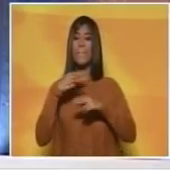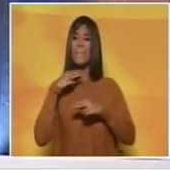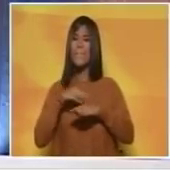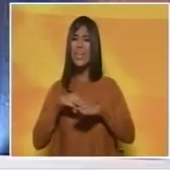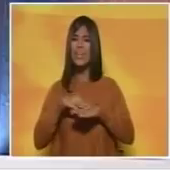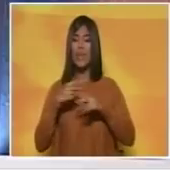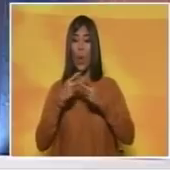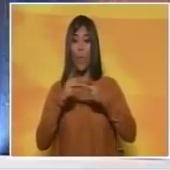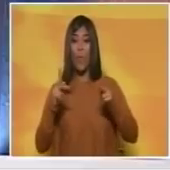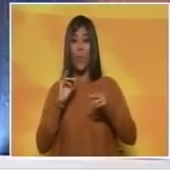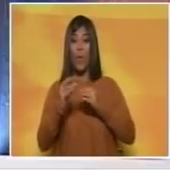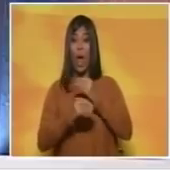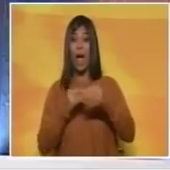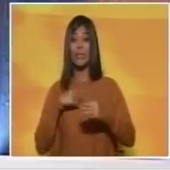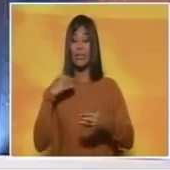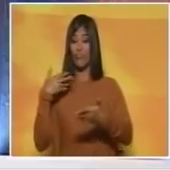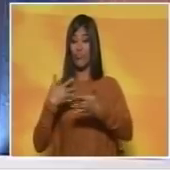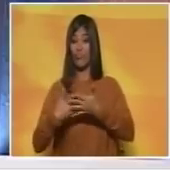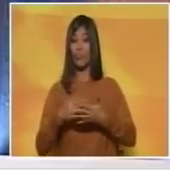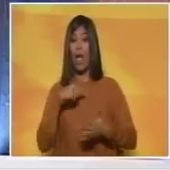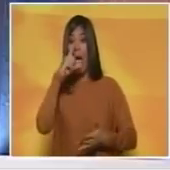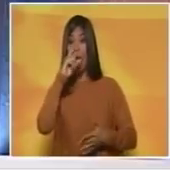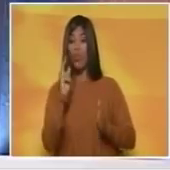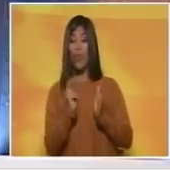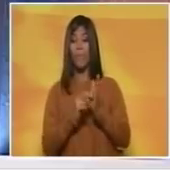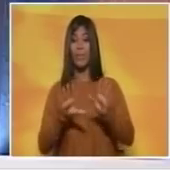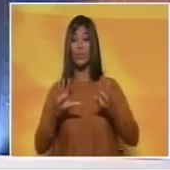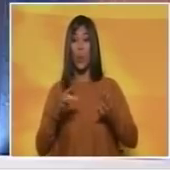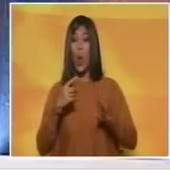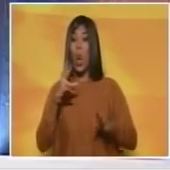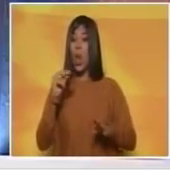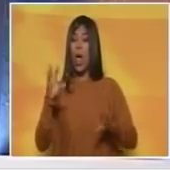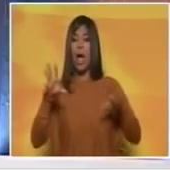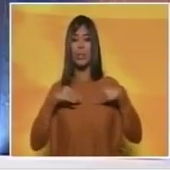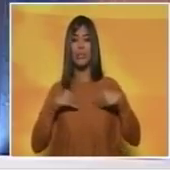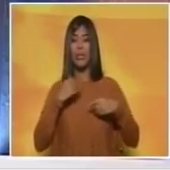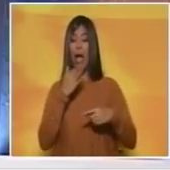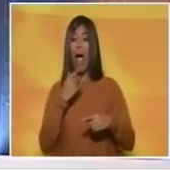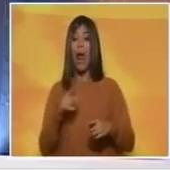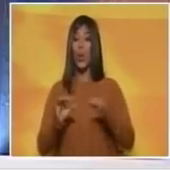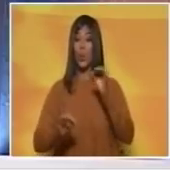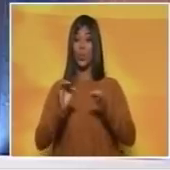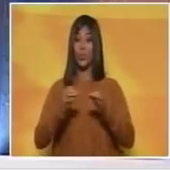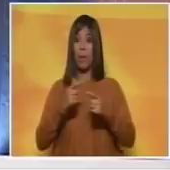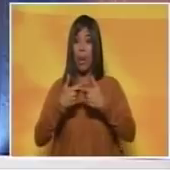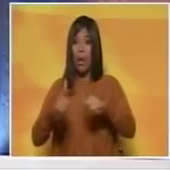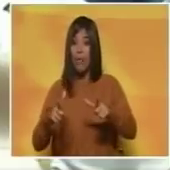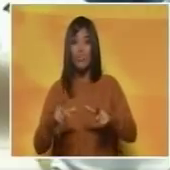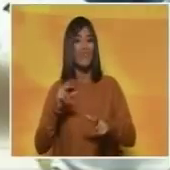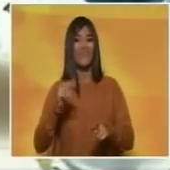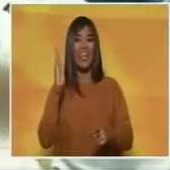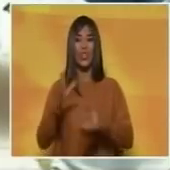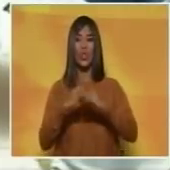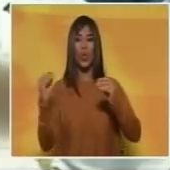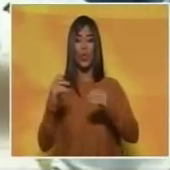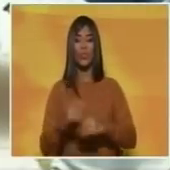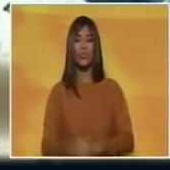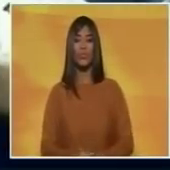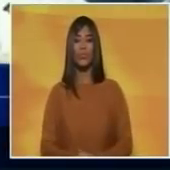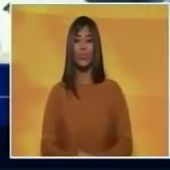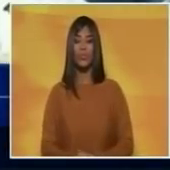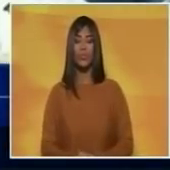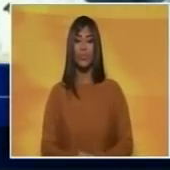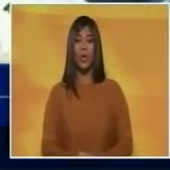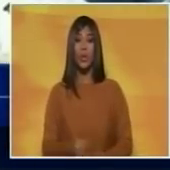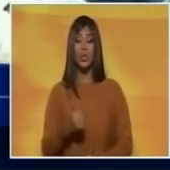acciones realizadas en el transcurso del año. Señaló que no permitirá ningún acto de impunidad e injusticia. Podemos decir